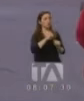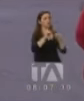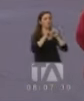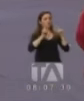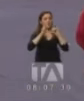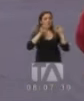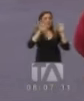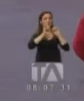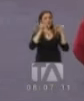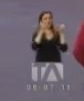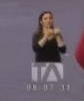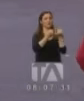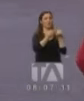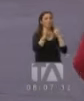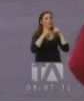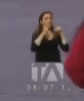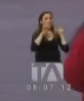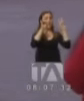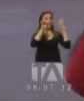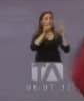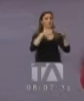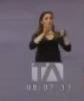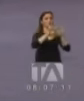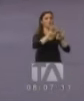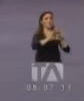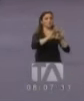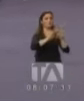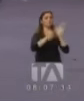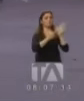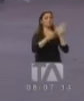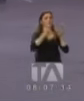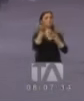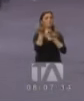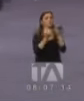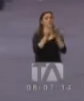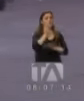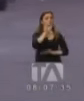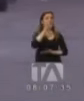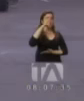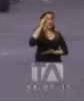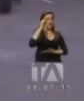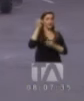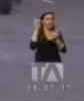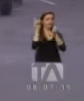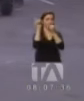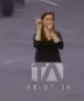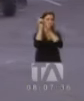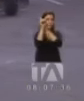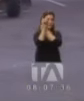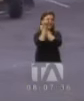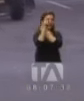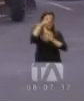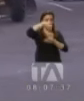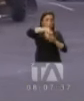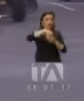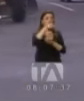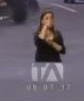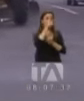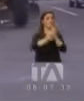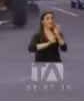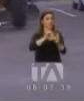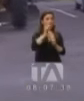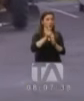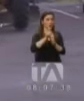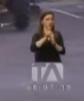qué se trata? ¿Cómo va a ser el servicio? El servicio va a ser, están inicialmente 80 cabinas que van a llevar 10 personas por cada cabina. Y